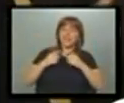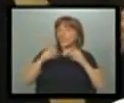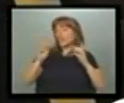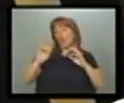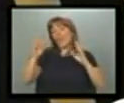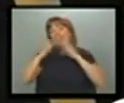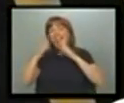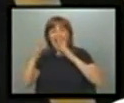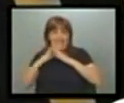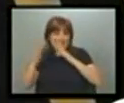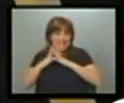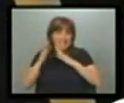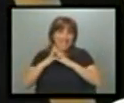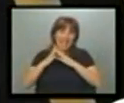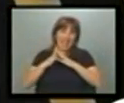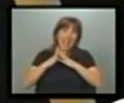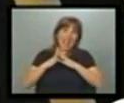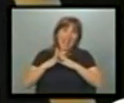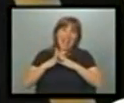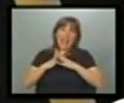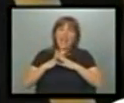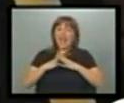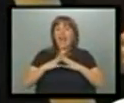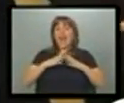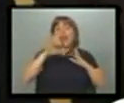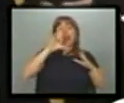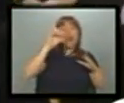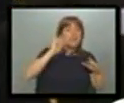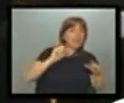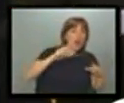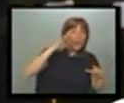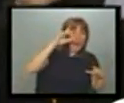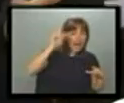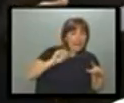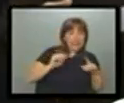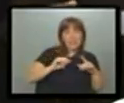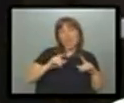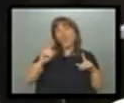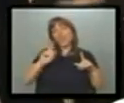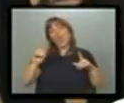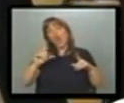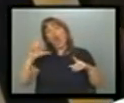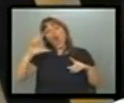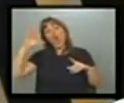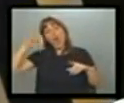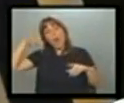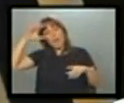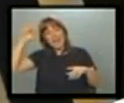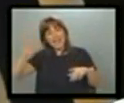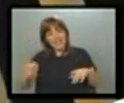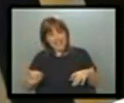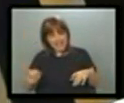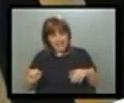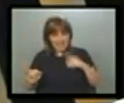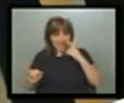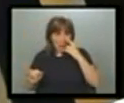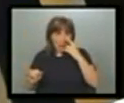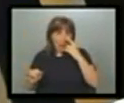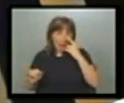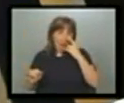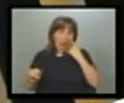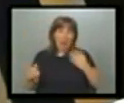departamentos y cambia el personaje. No es tanto Lázaro Báez, sino Cristóbal López. De esta manera, ¿cuánto